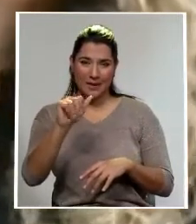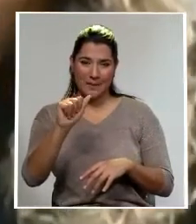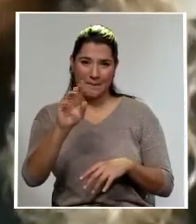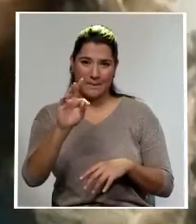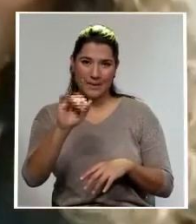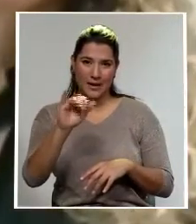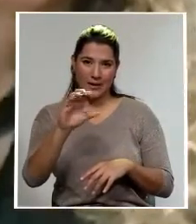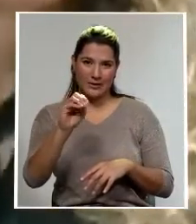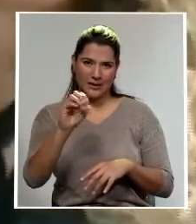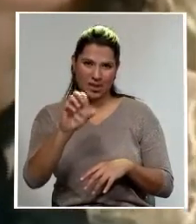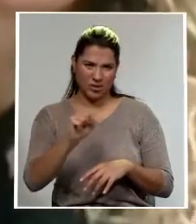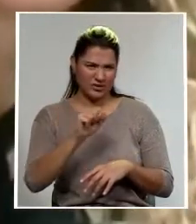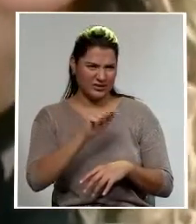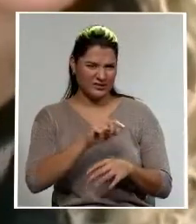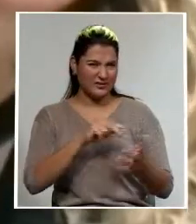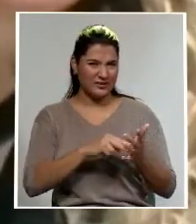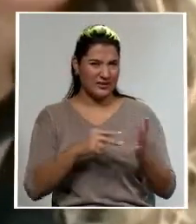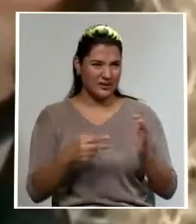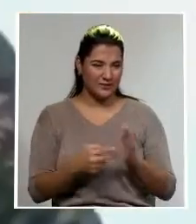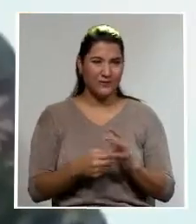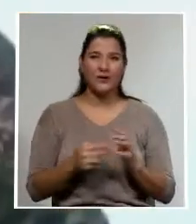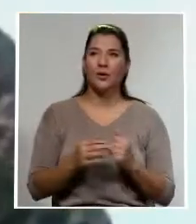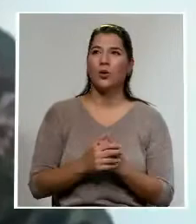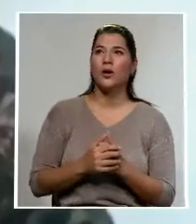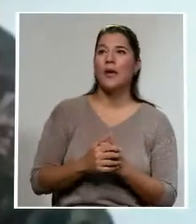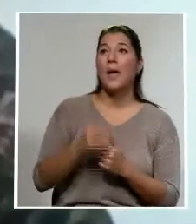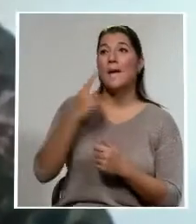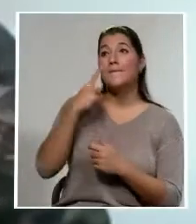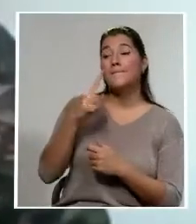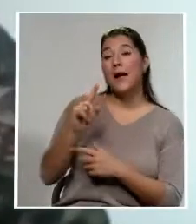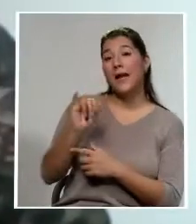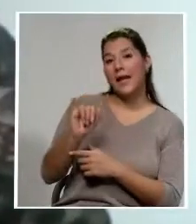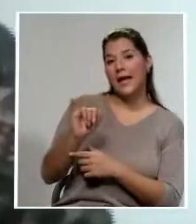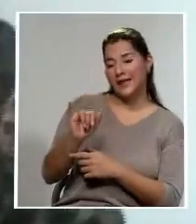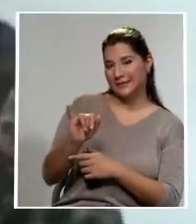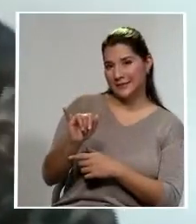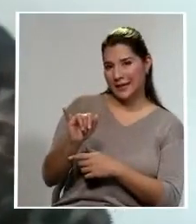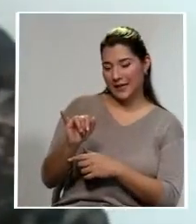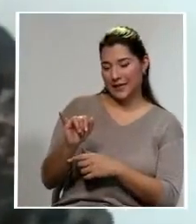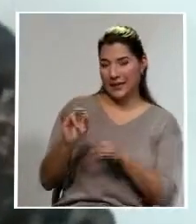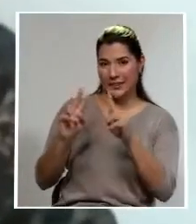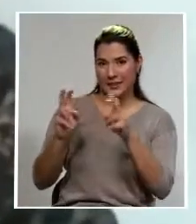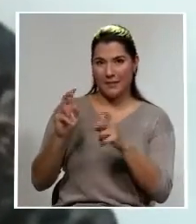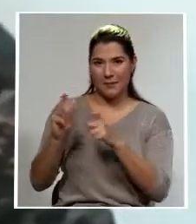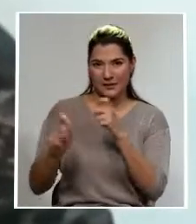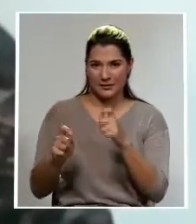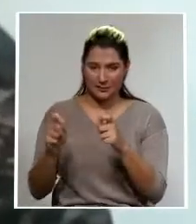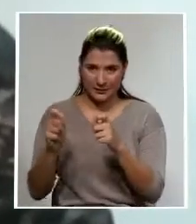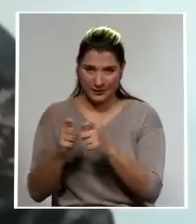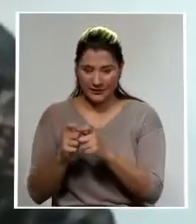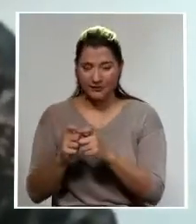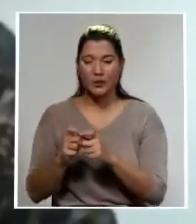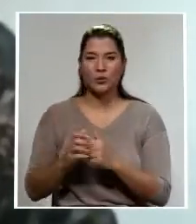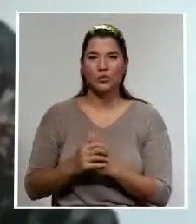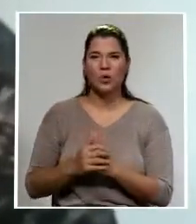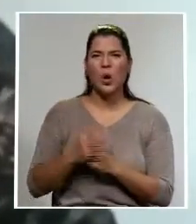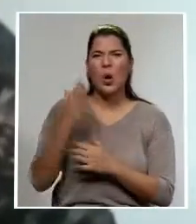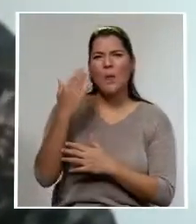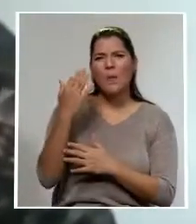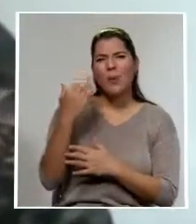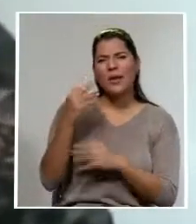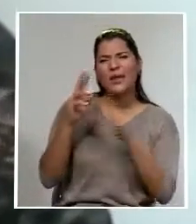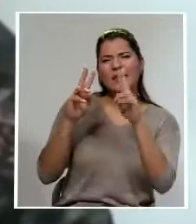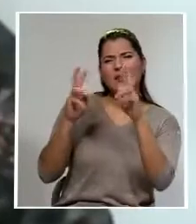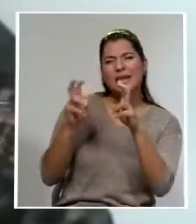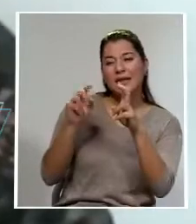que se establece en la bolsa, ¿verdad? Y es para este tema específico, son valores de obra pública. Temáticos, ¿por qué? Porque vamos a hablar de tema ambiental,